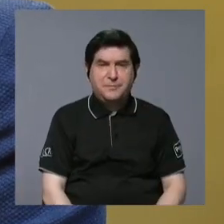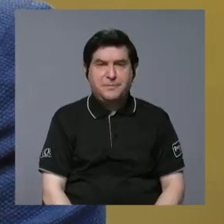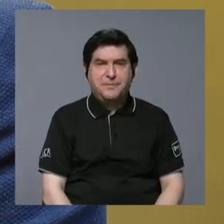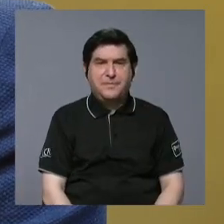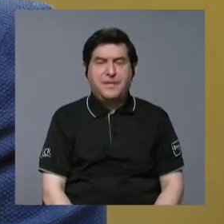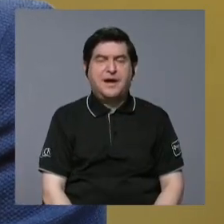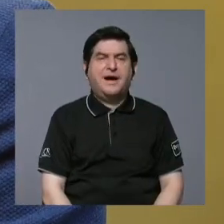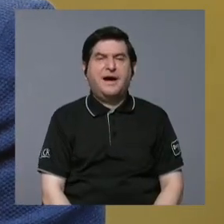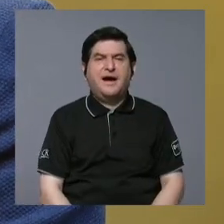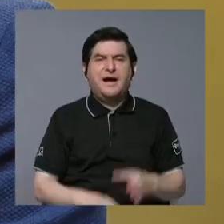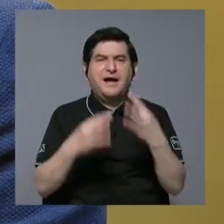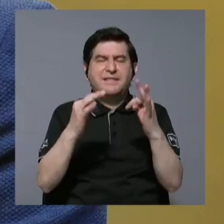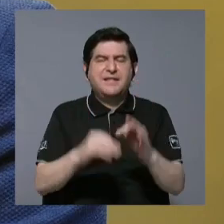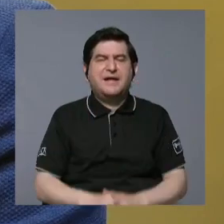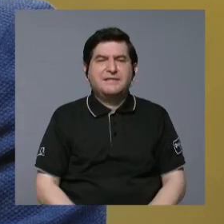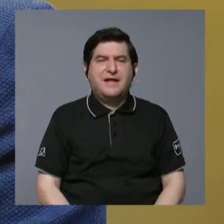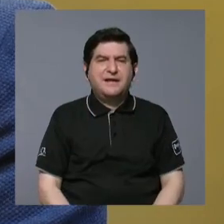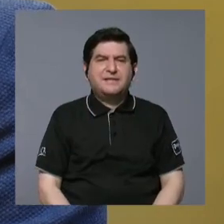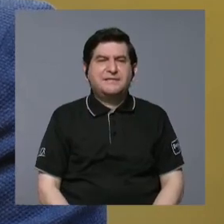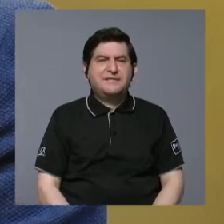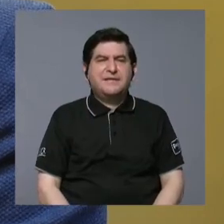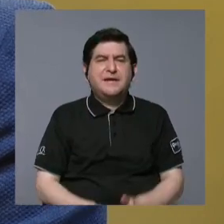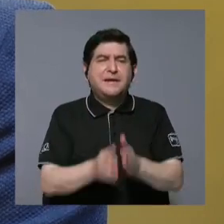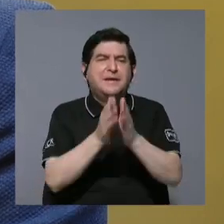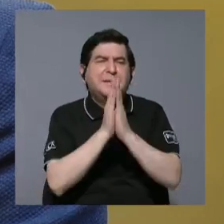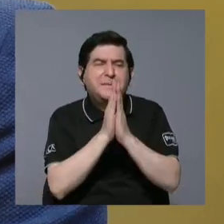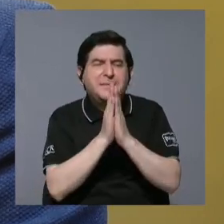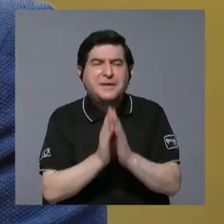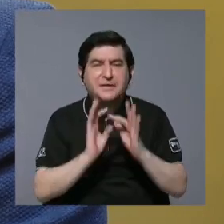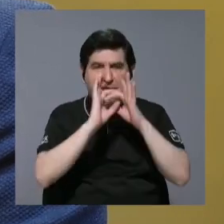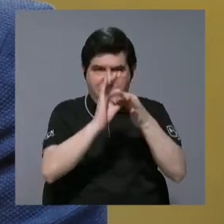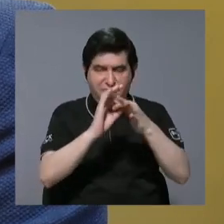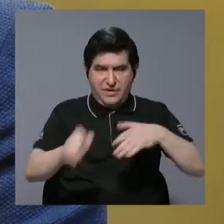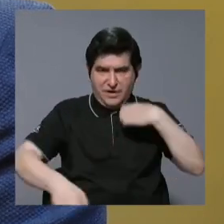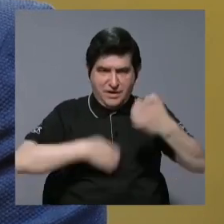a la emoción es una forma muy efectiva de